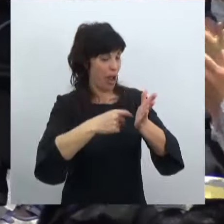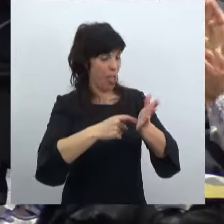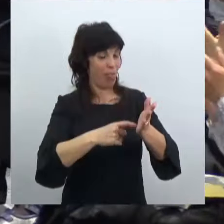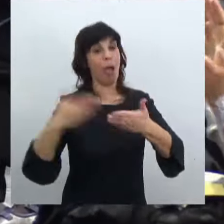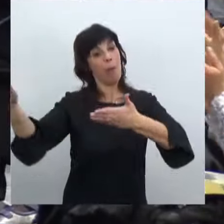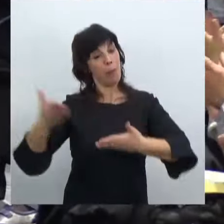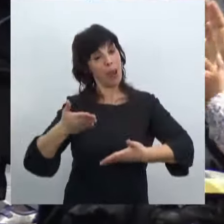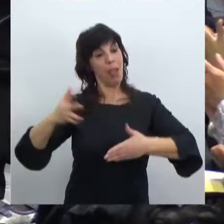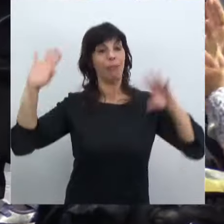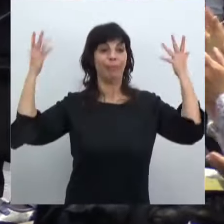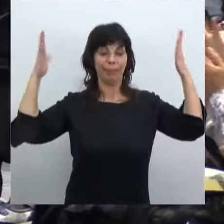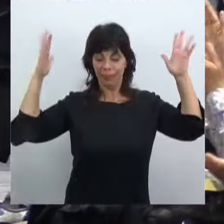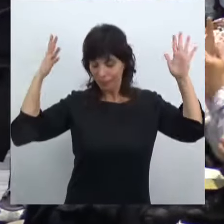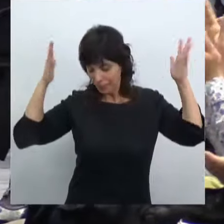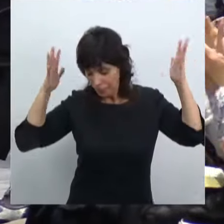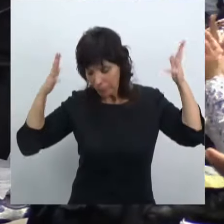¿Ah?